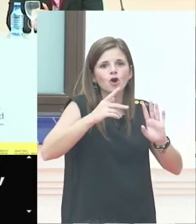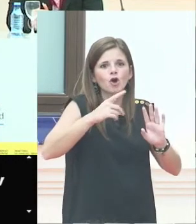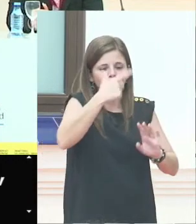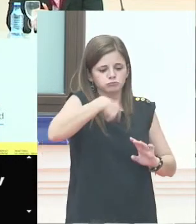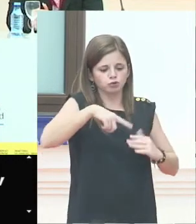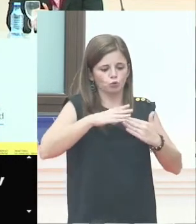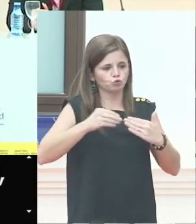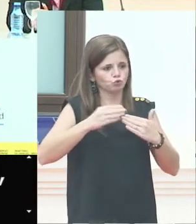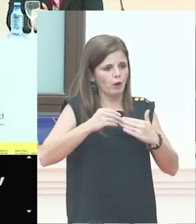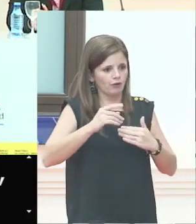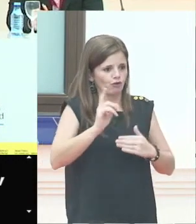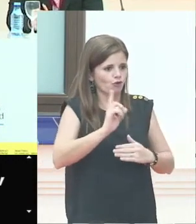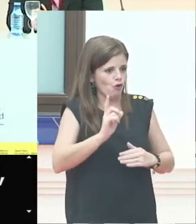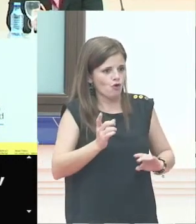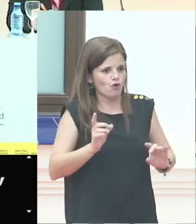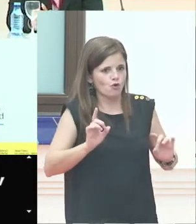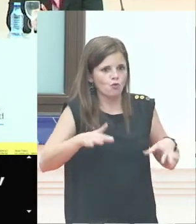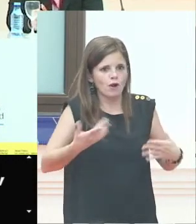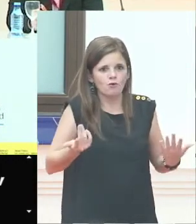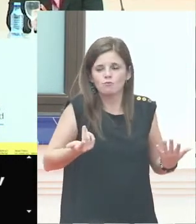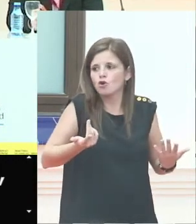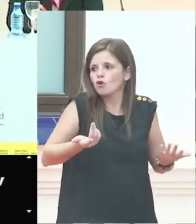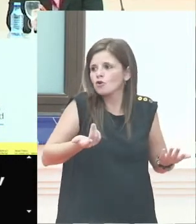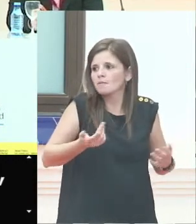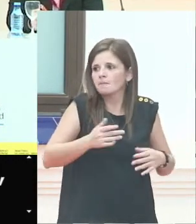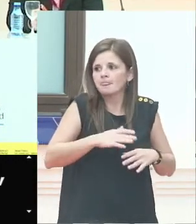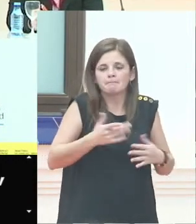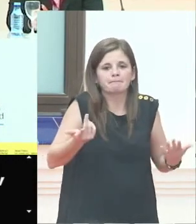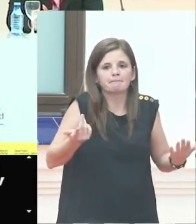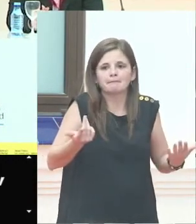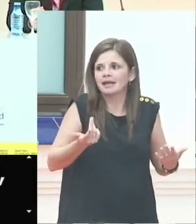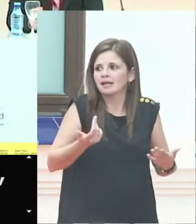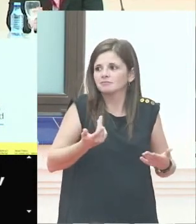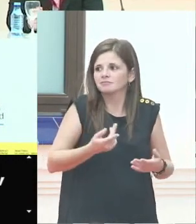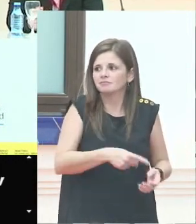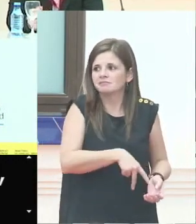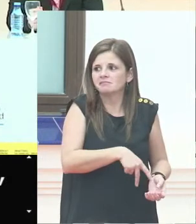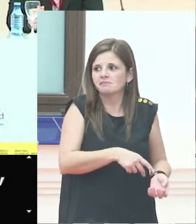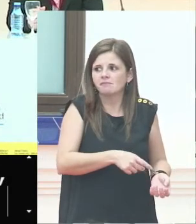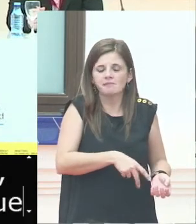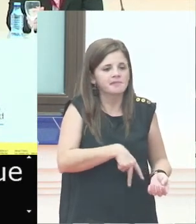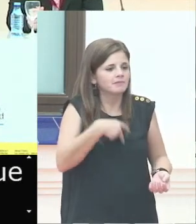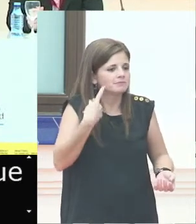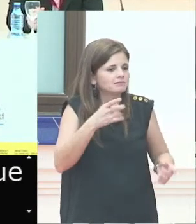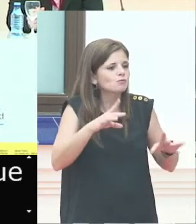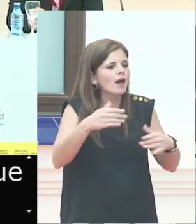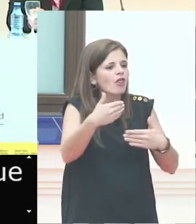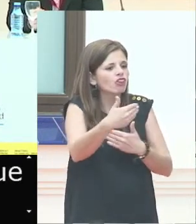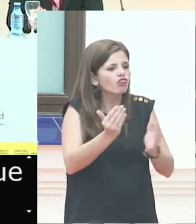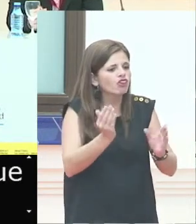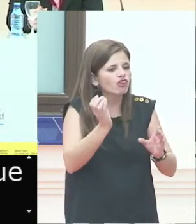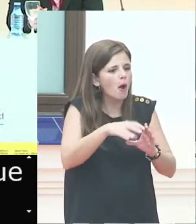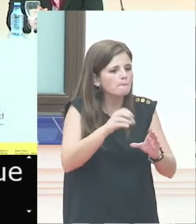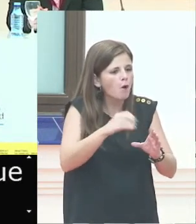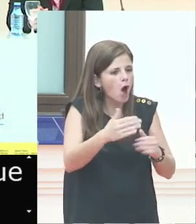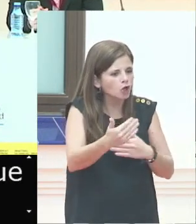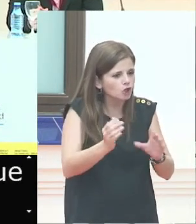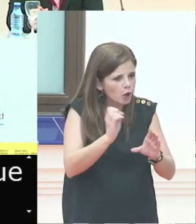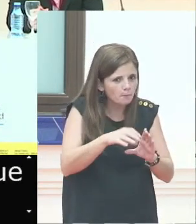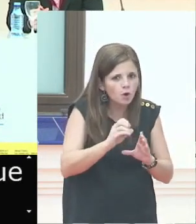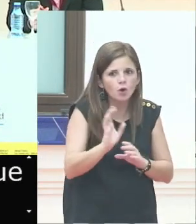tenía más un poco asociado a un tema de usuario, de subir tus fotos al Dropbox y demás, sino a un entorno laboral, pero